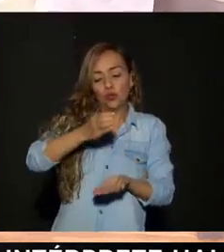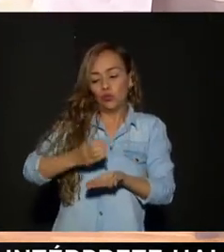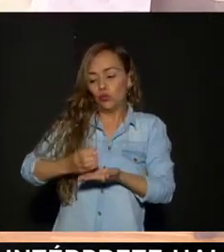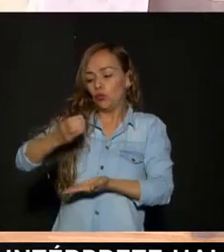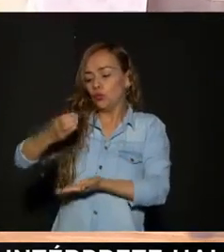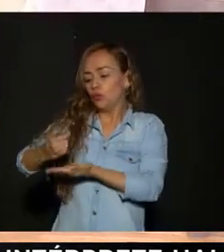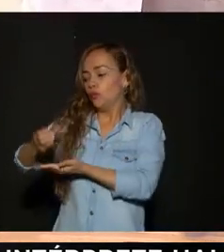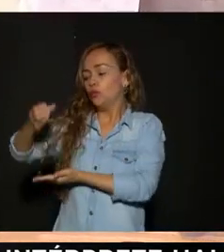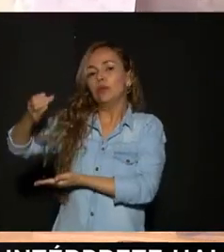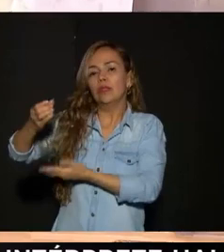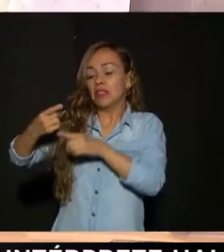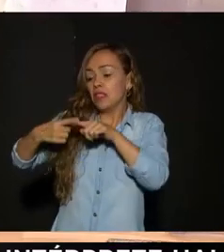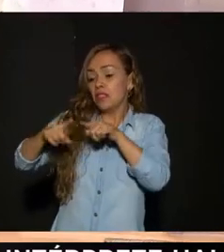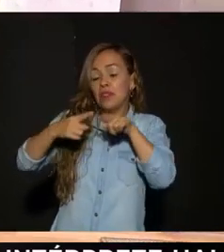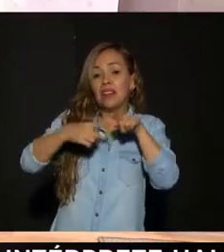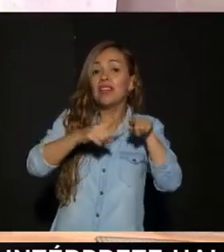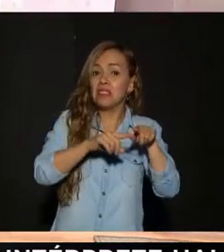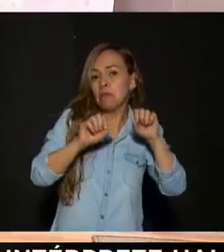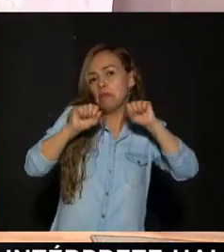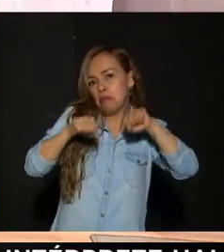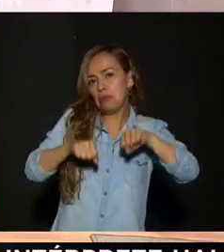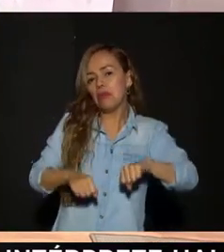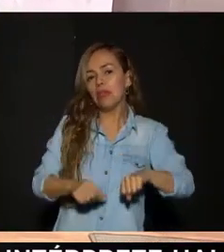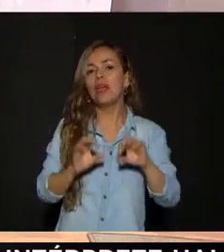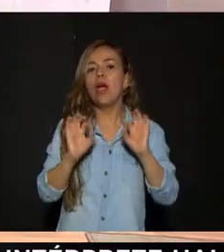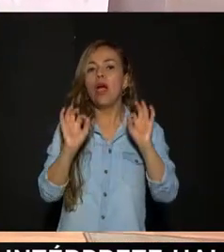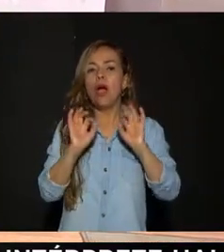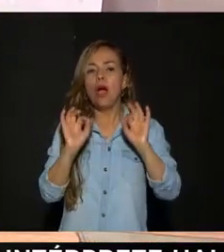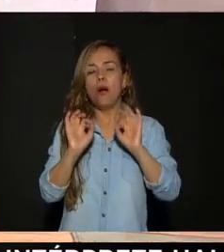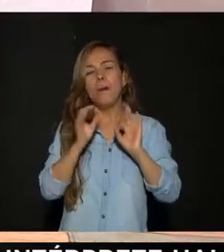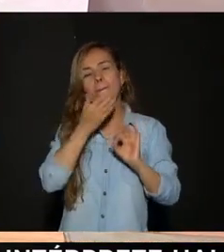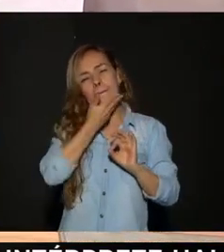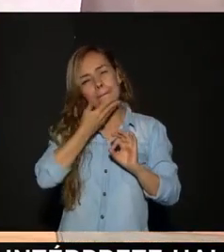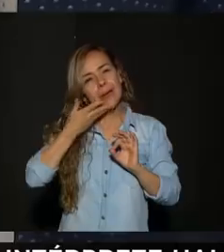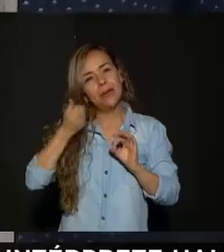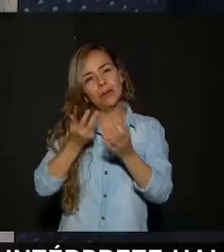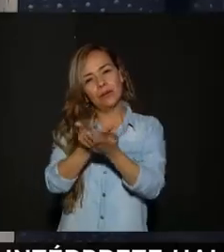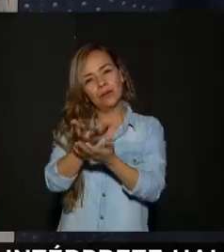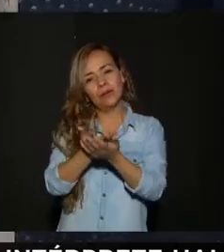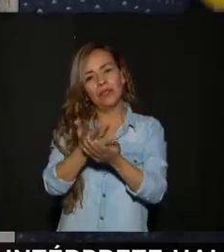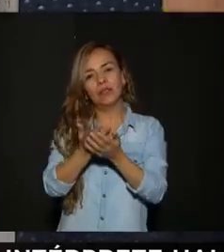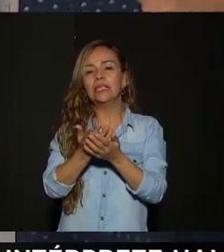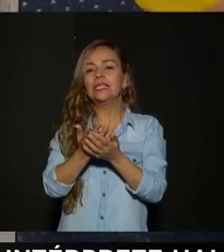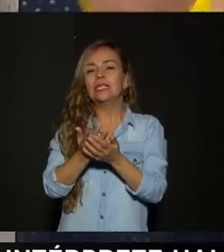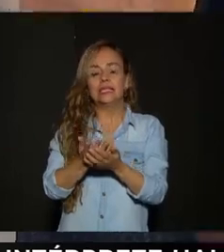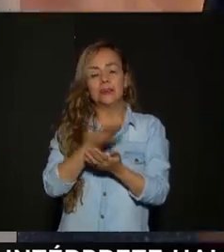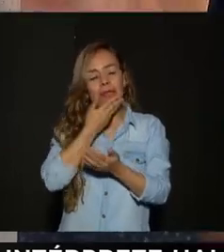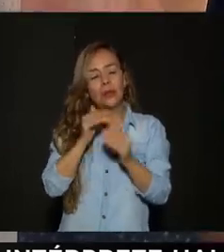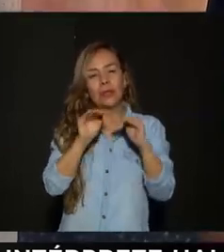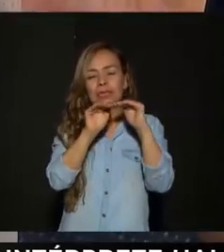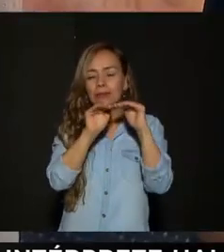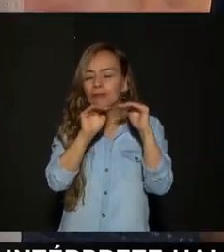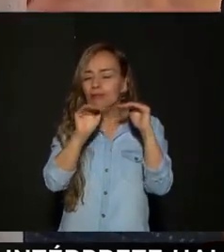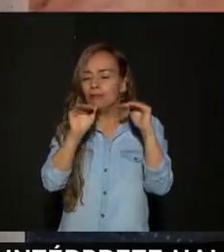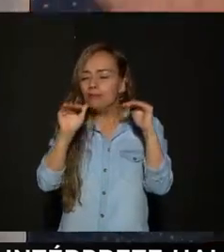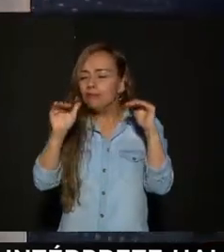que pueden ser botellas diferentes, Pau, que lo hemos hablado, pero preferiblemente yo sí quisiera seguir recomendando que es